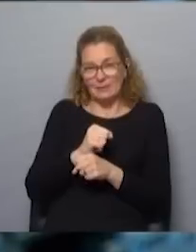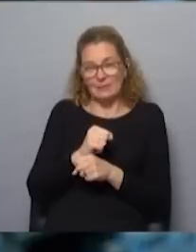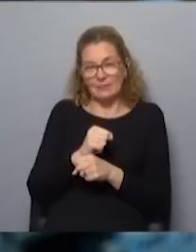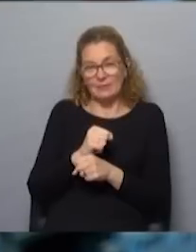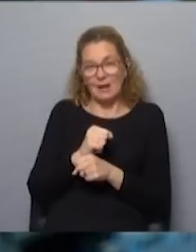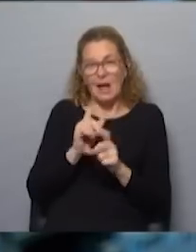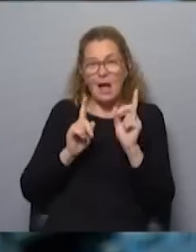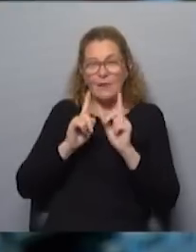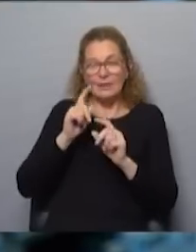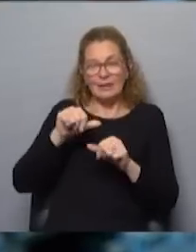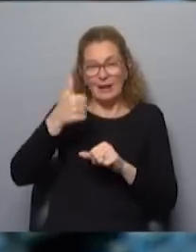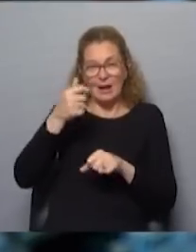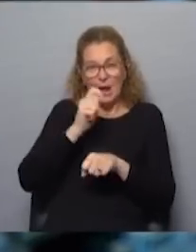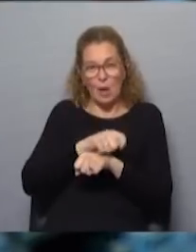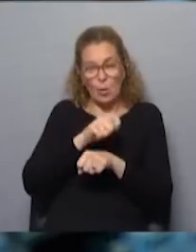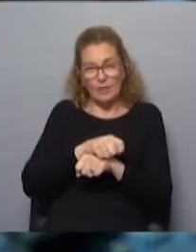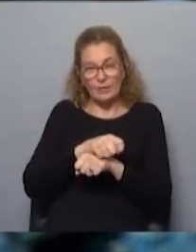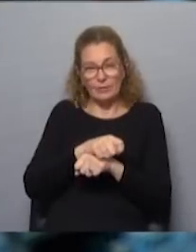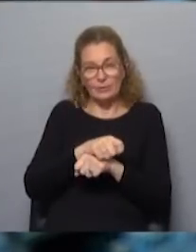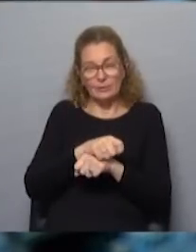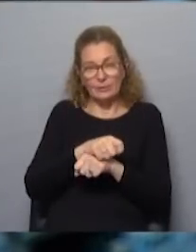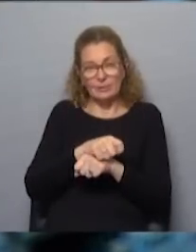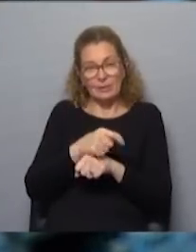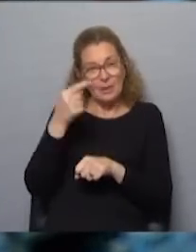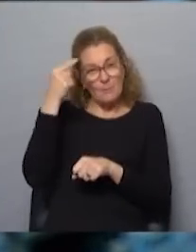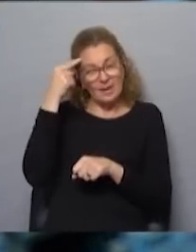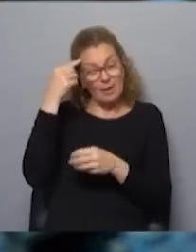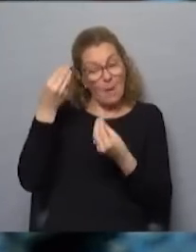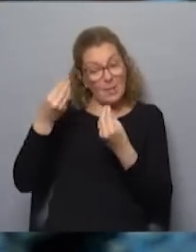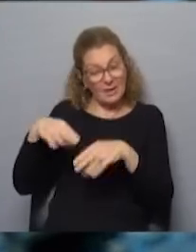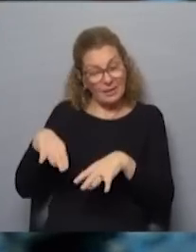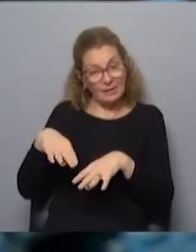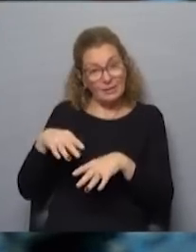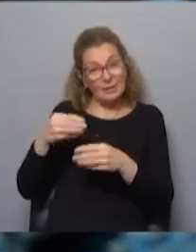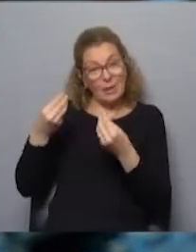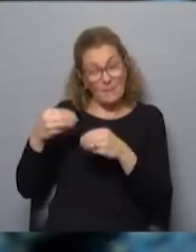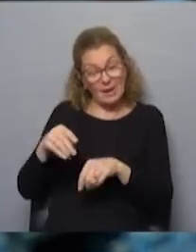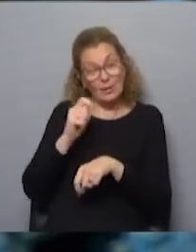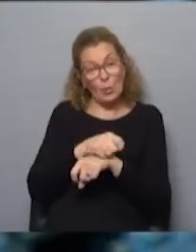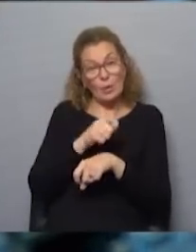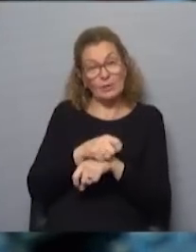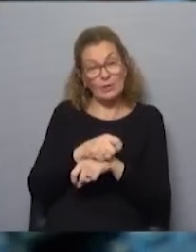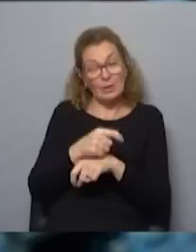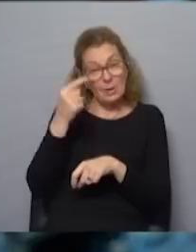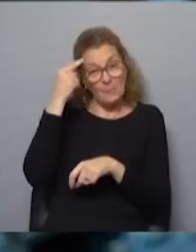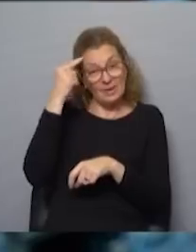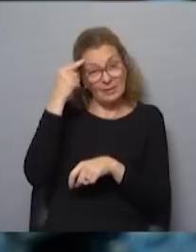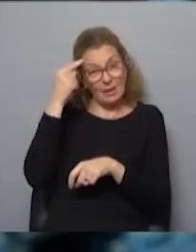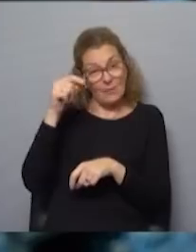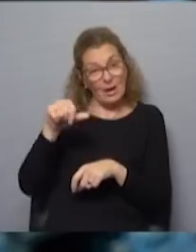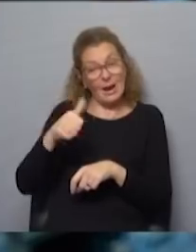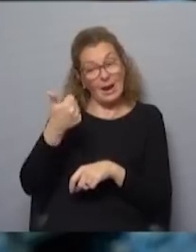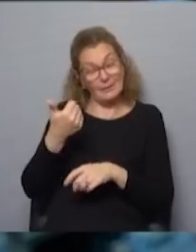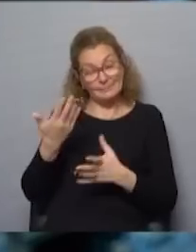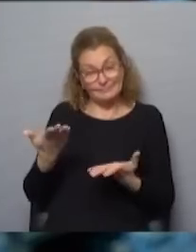a veces se ganan los juicios que se pensaba perder y se pierden el juicio que se pensaba que se iban a ganar